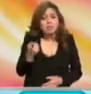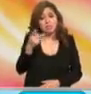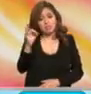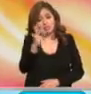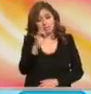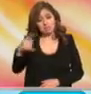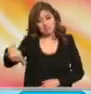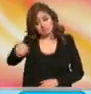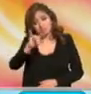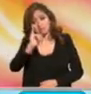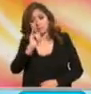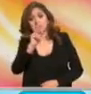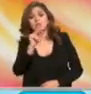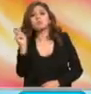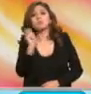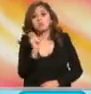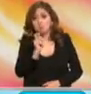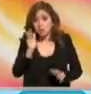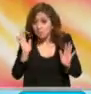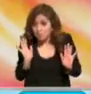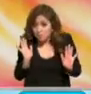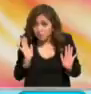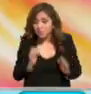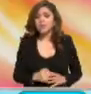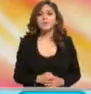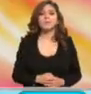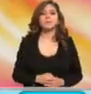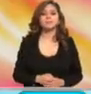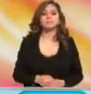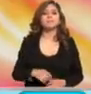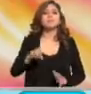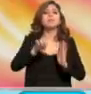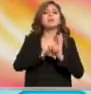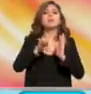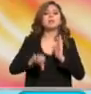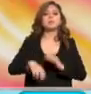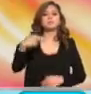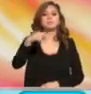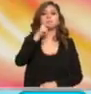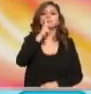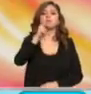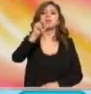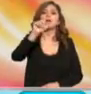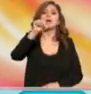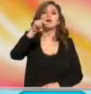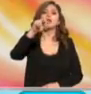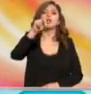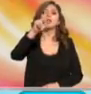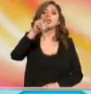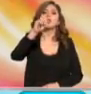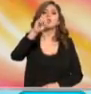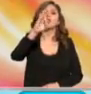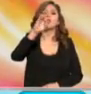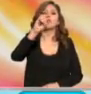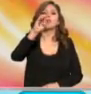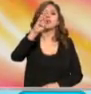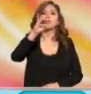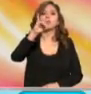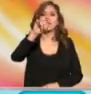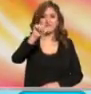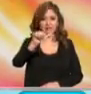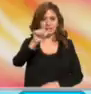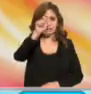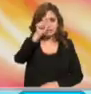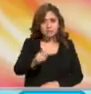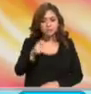tener pareja. Si es que Bueno, llega a si es tener que llega a tener pareja. pareja, Porque, por exacto. ejemplo, hay una cosa que se llama androfobia, que es un estrés exagerado, una